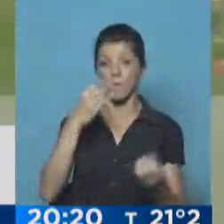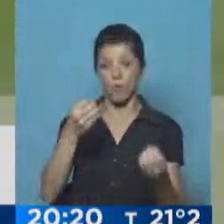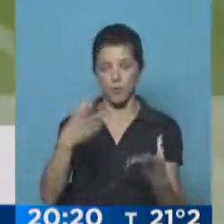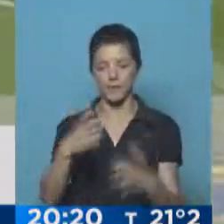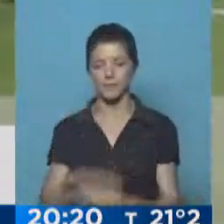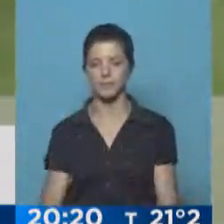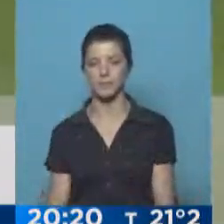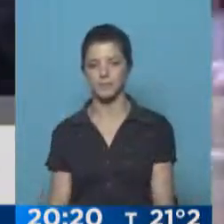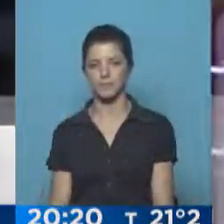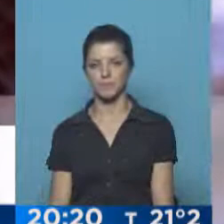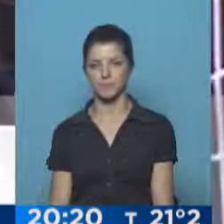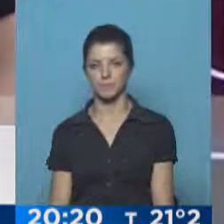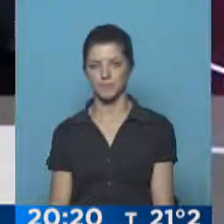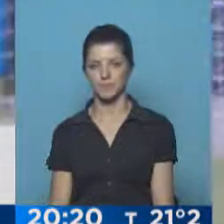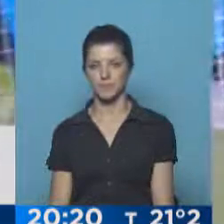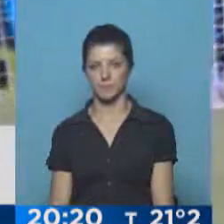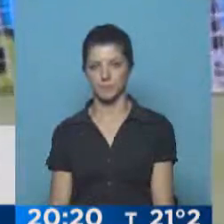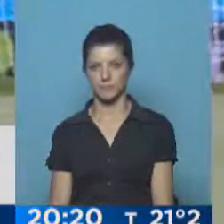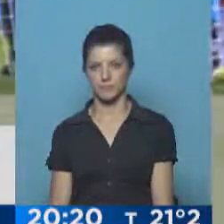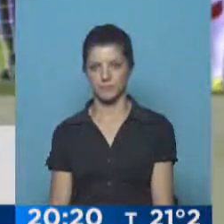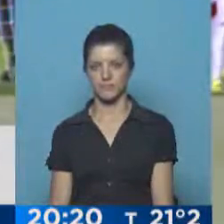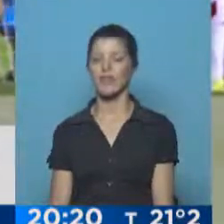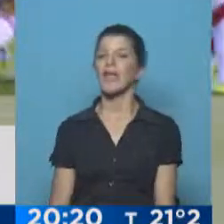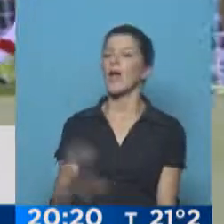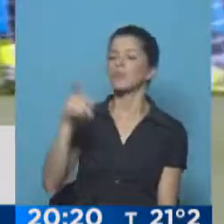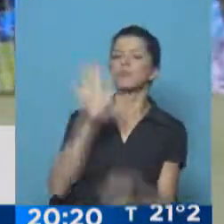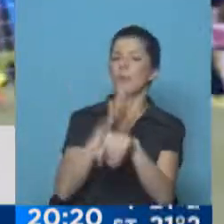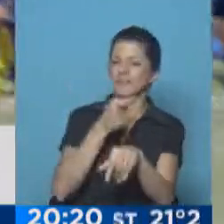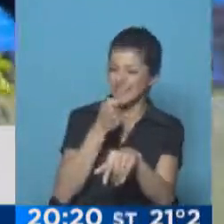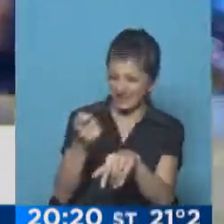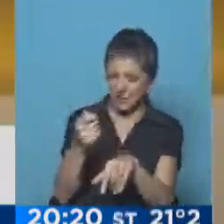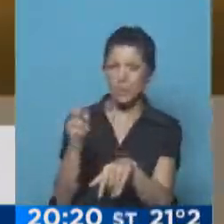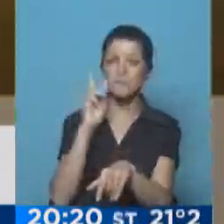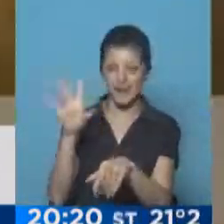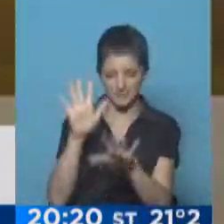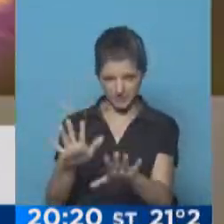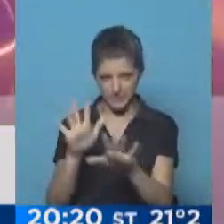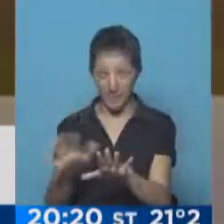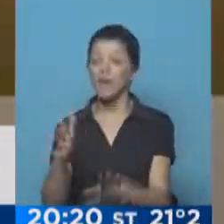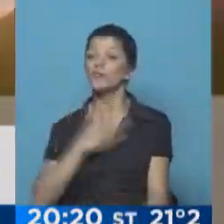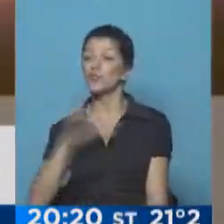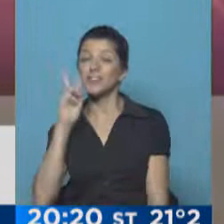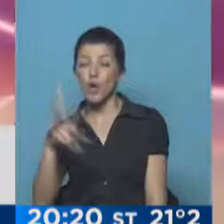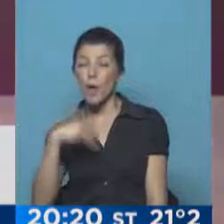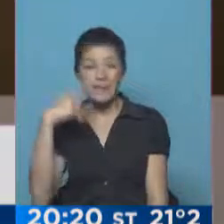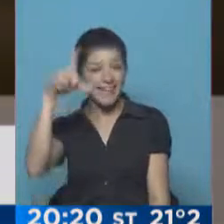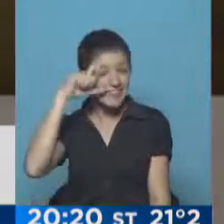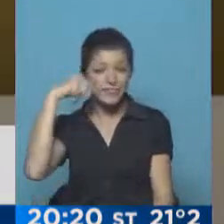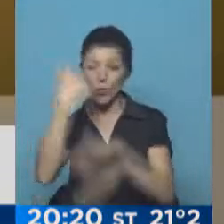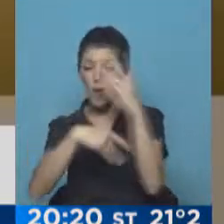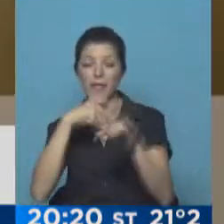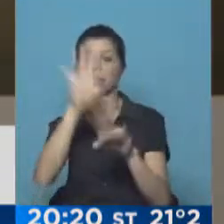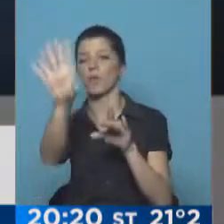Buena reacción. Asesino a sueldo. Aquí había, yo te digo, Cecilia, había 10 jugadas. Tuvimos que elegir